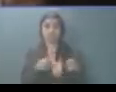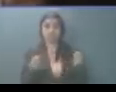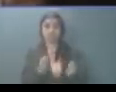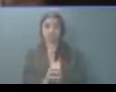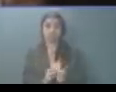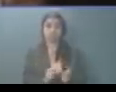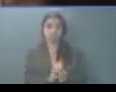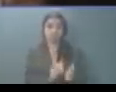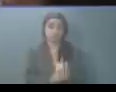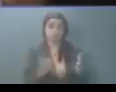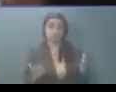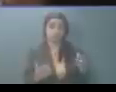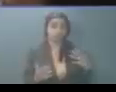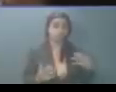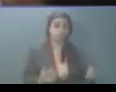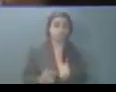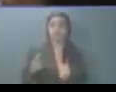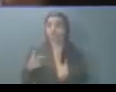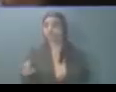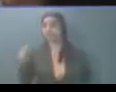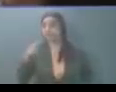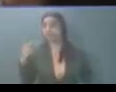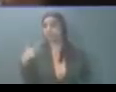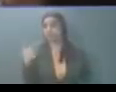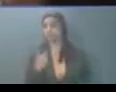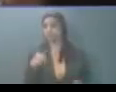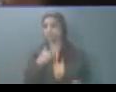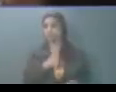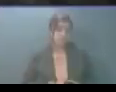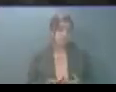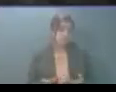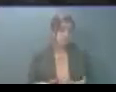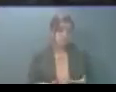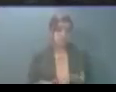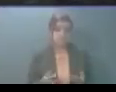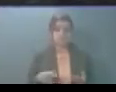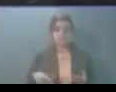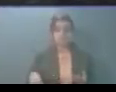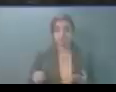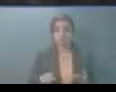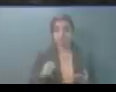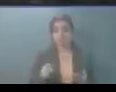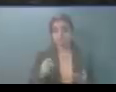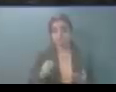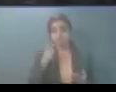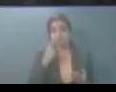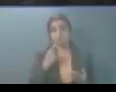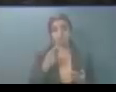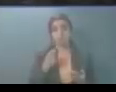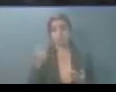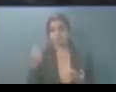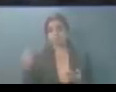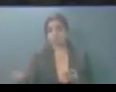polémica entre el órgano legislativo y los tres ministros que estamos aquí presentes. Okay. Los recursos que se mencionan, que entran,